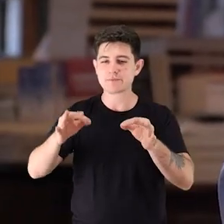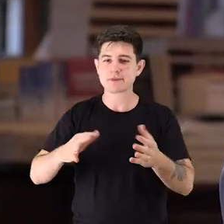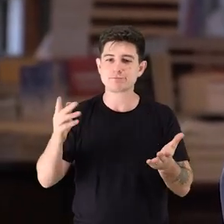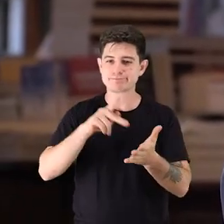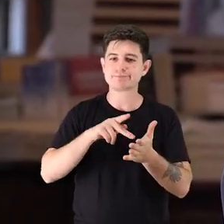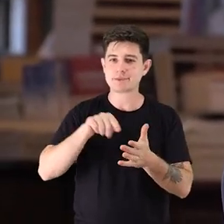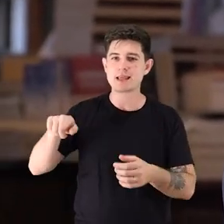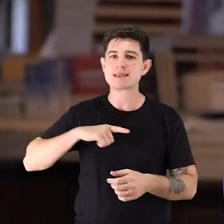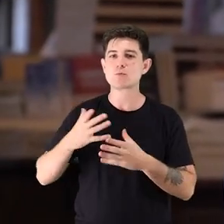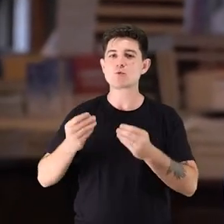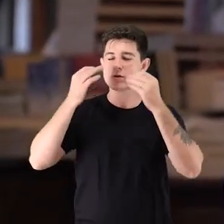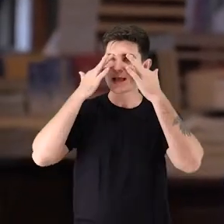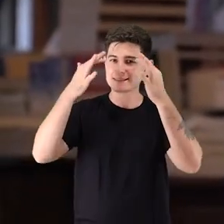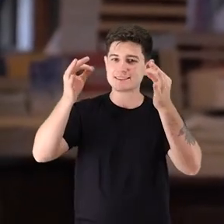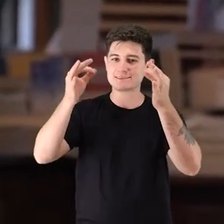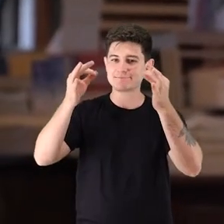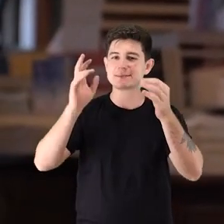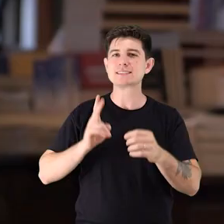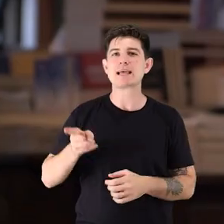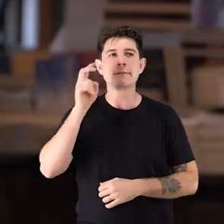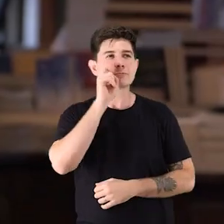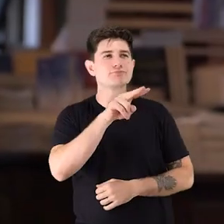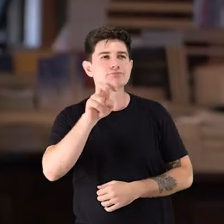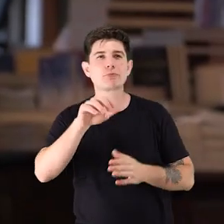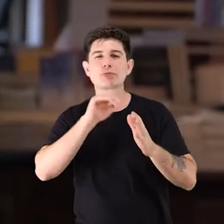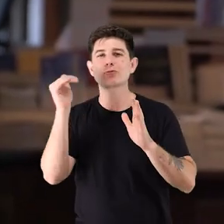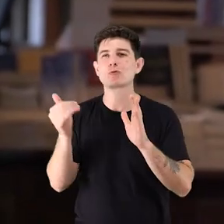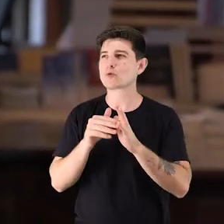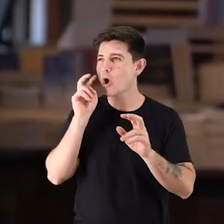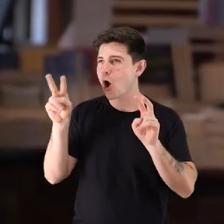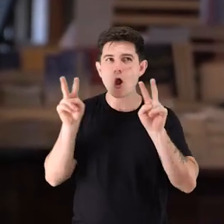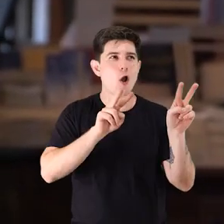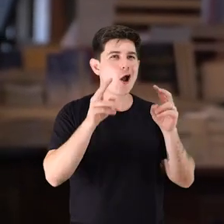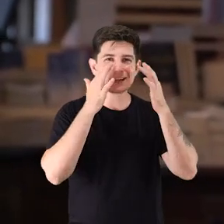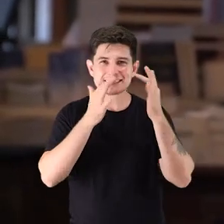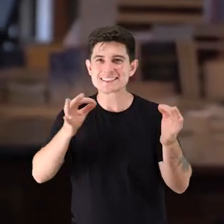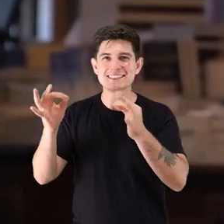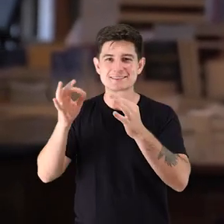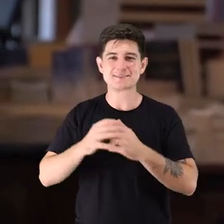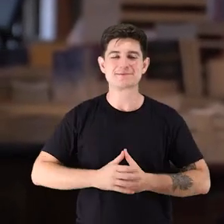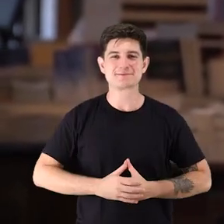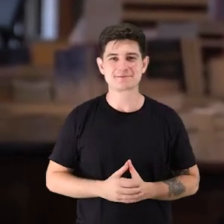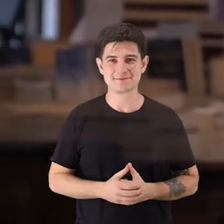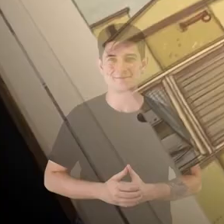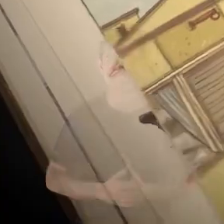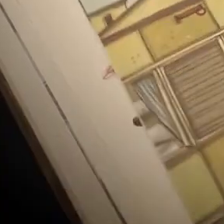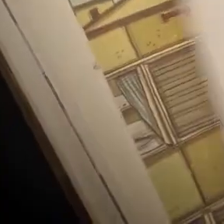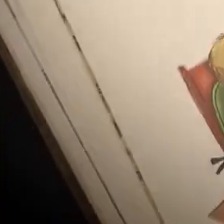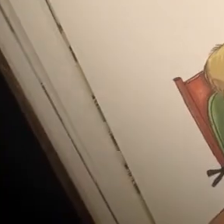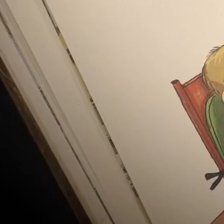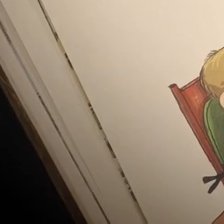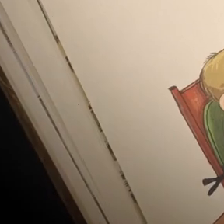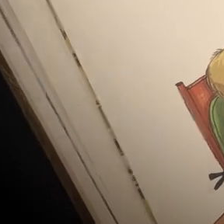prestando mucha atención. De hecho, atención tenía de sobra. Vivía observando a todo el mundo a su alrededor.